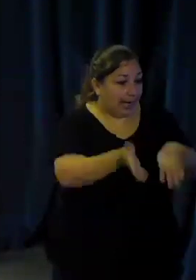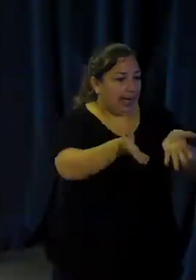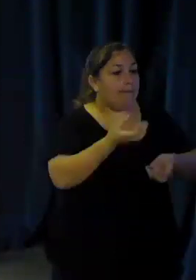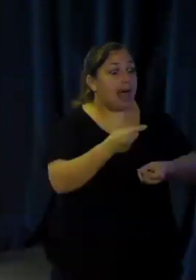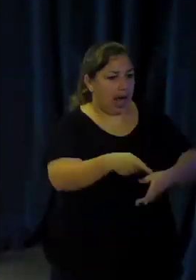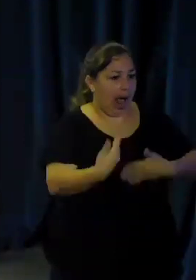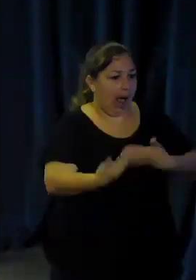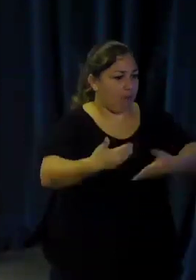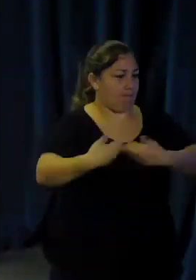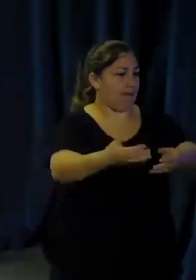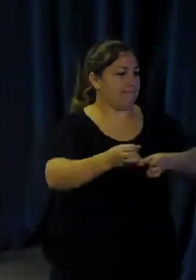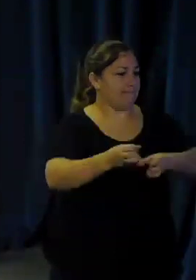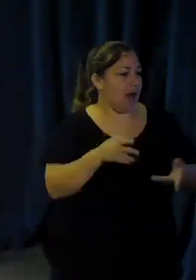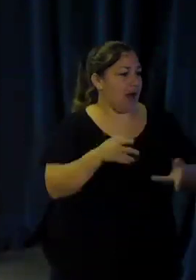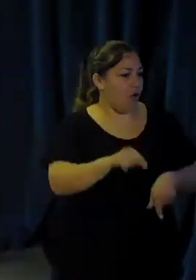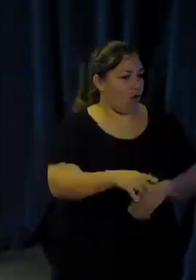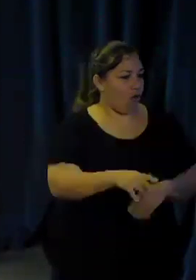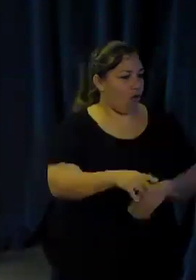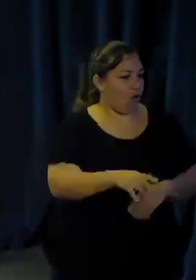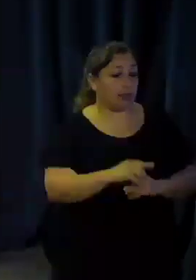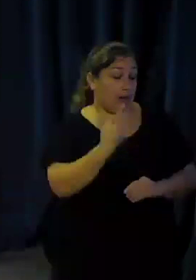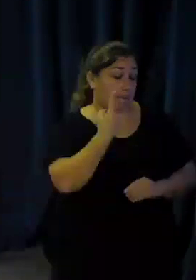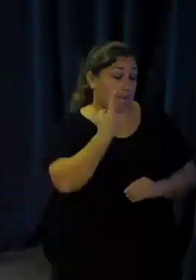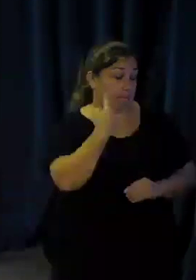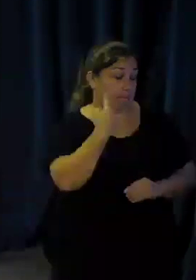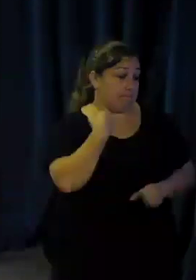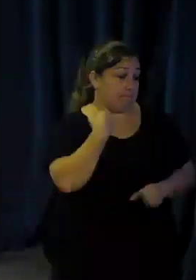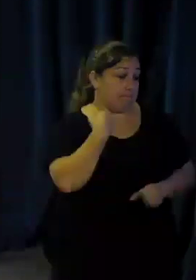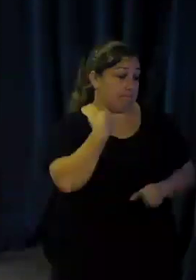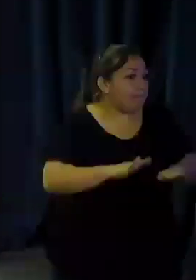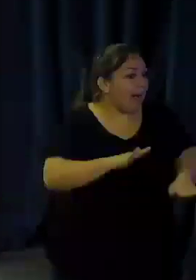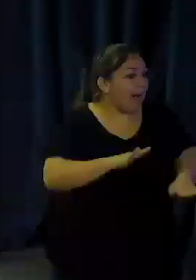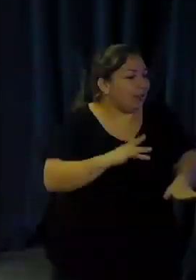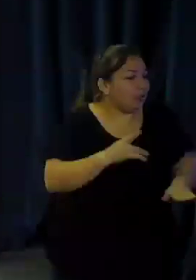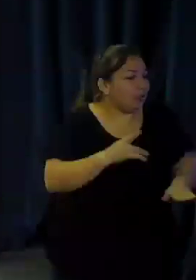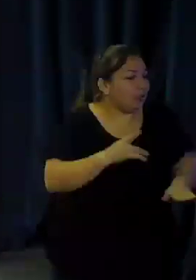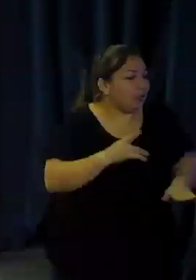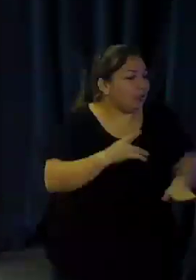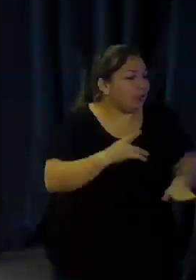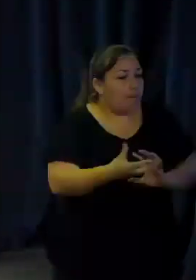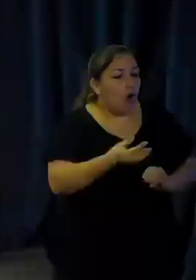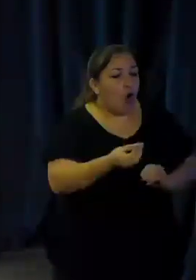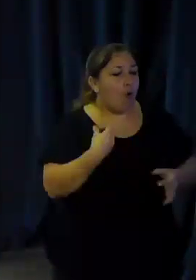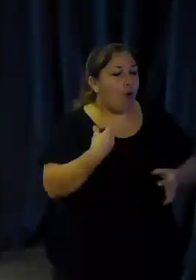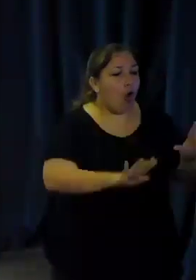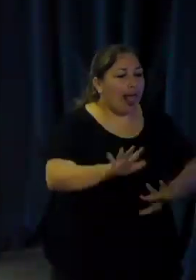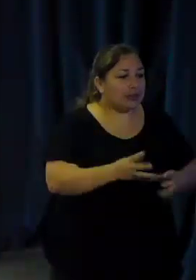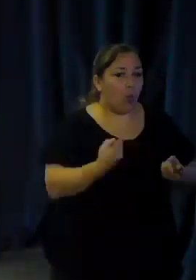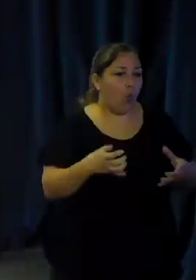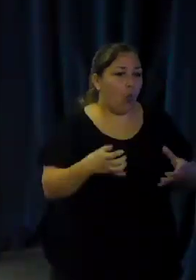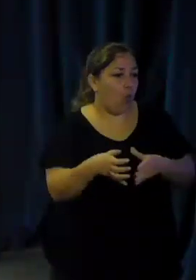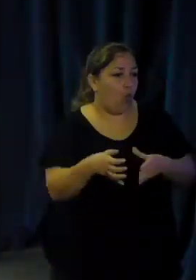espacio que se estaba dando. Entonces, como primer paso, lo que se me ocurre es organizar un